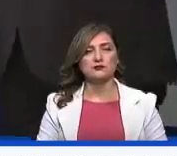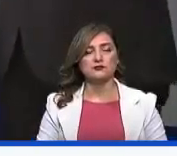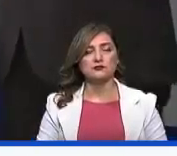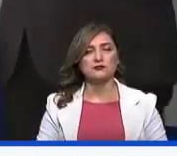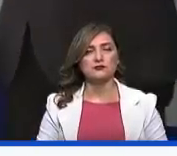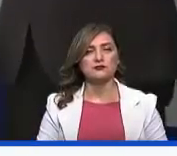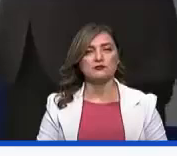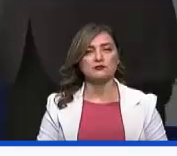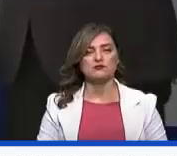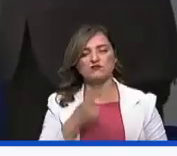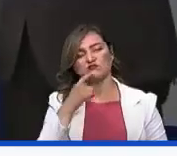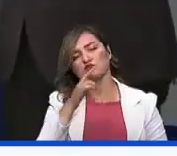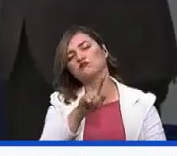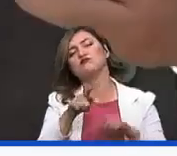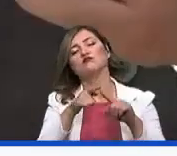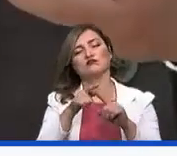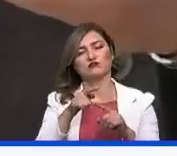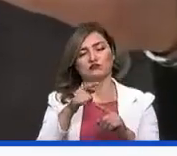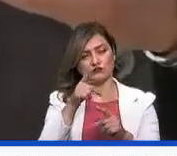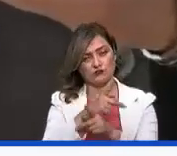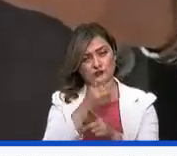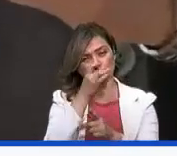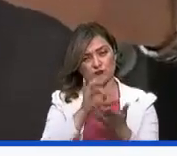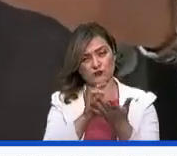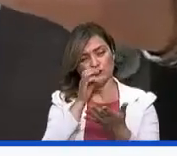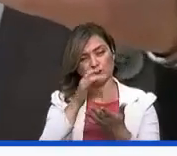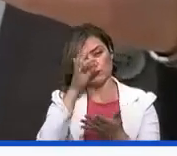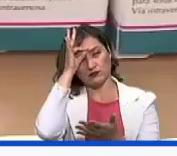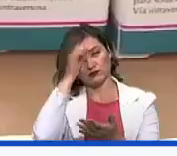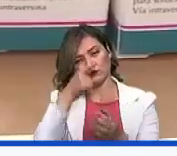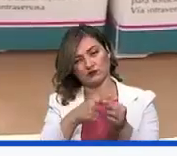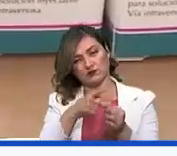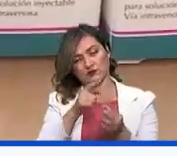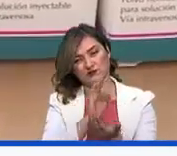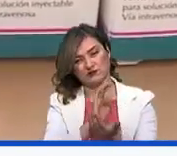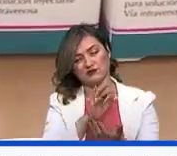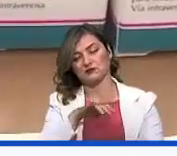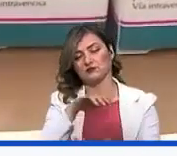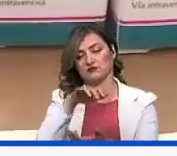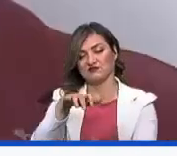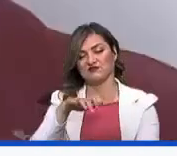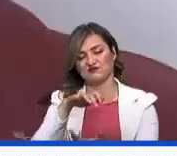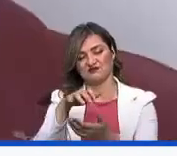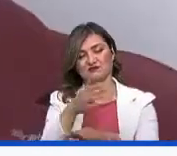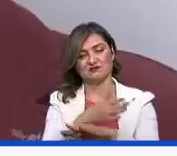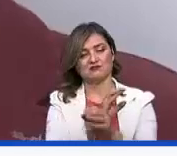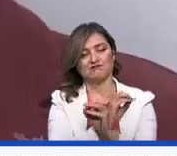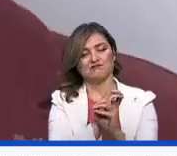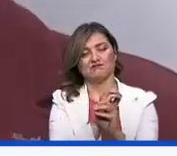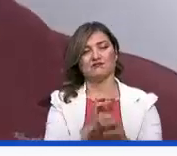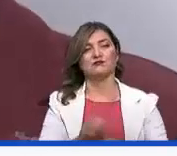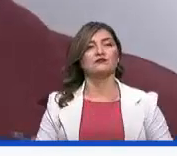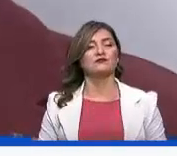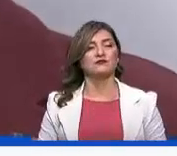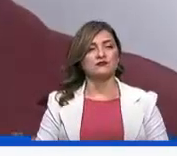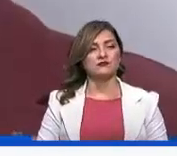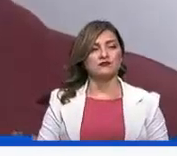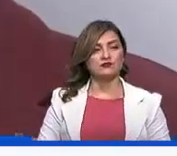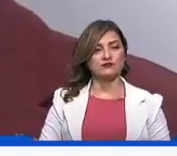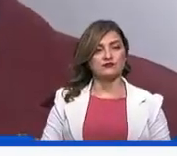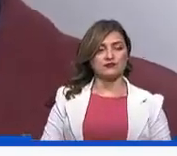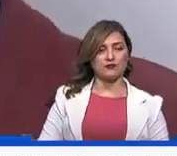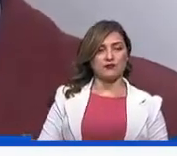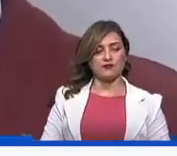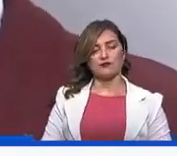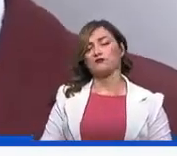Dijo esto en la entrega de medicamentos al Hospital Carlos Andrade Marín de Quito, que tuvo un periodo de escasez. Esta es la medicación